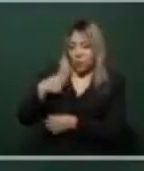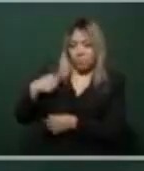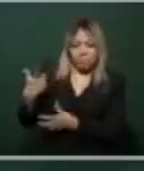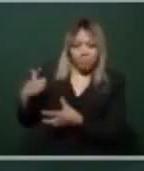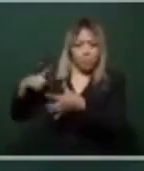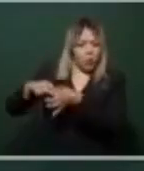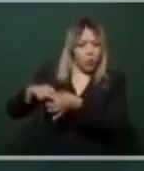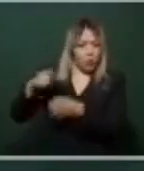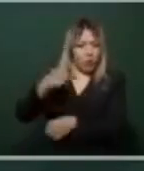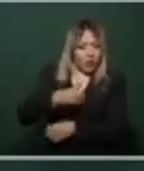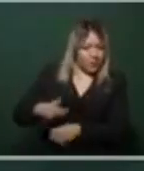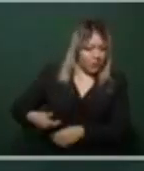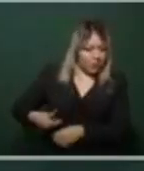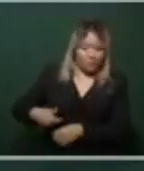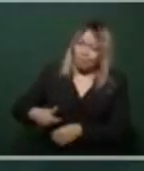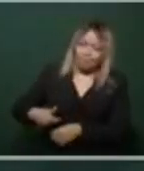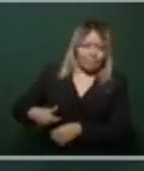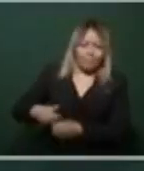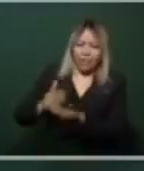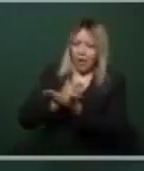tomó posición